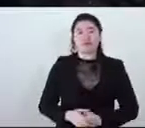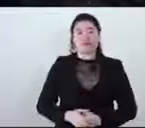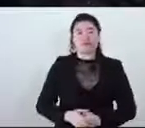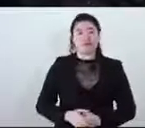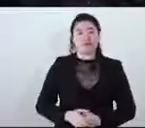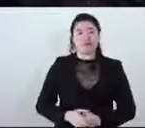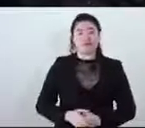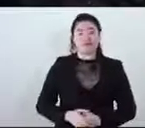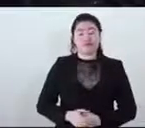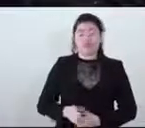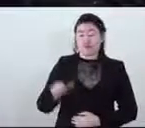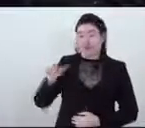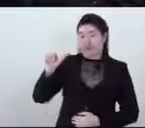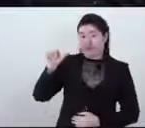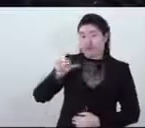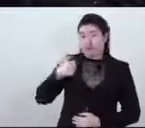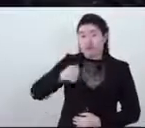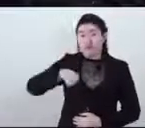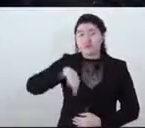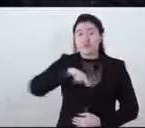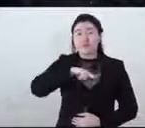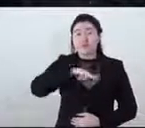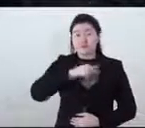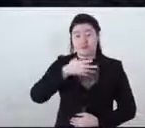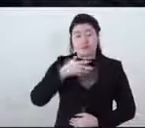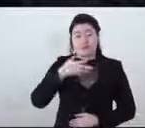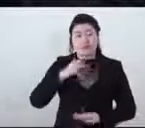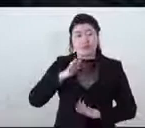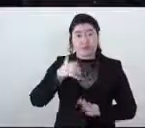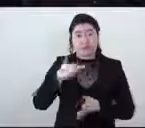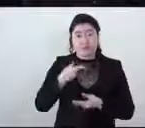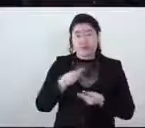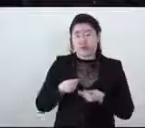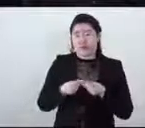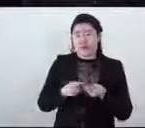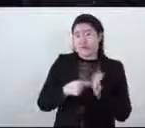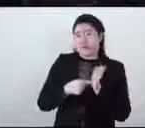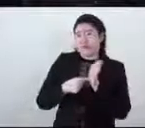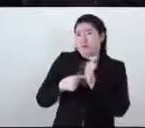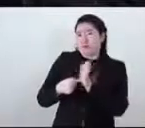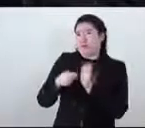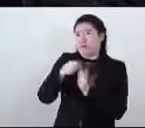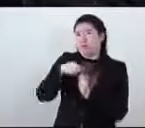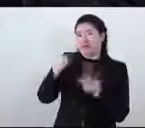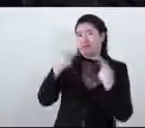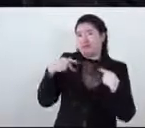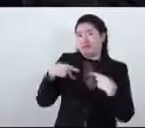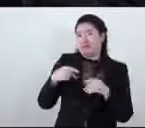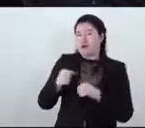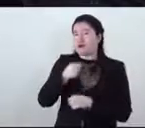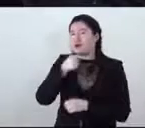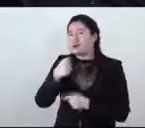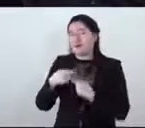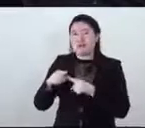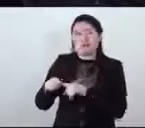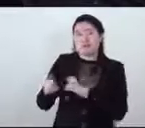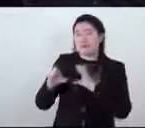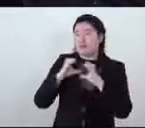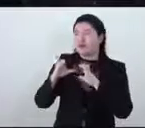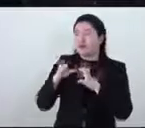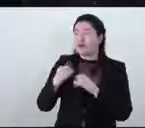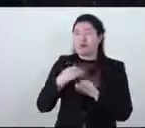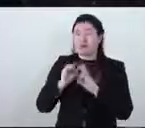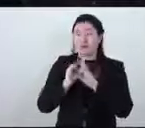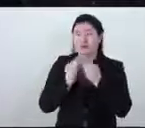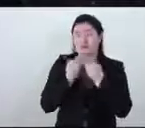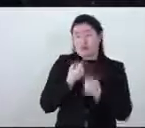El día de hoy hemos recibido y se ha presentado ante los medios la versión 1 del primer reporte de la